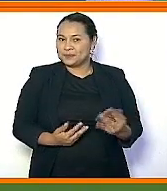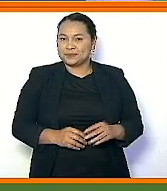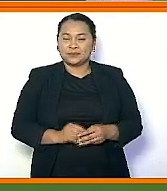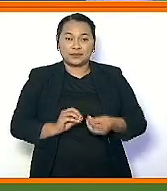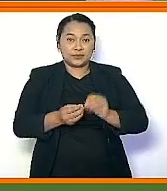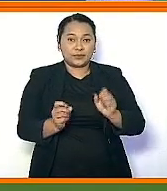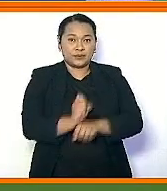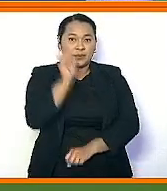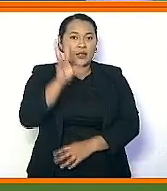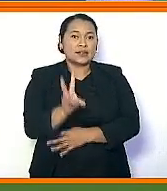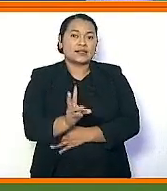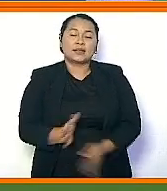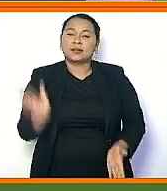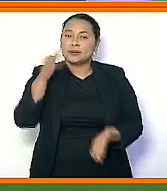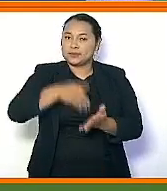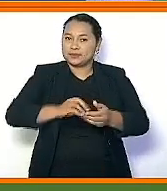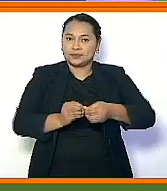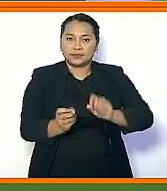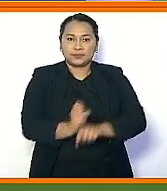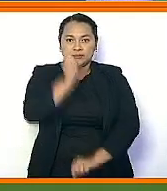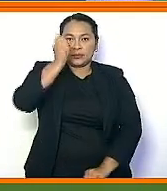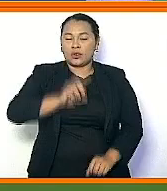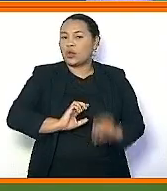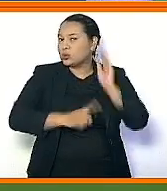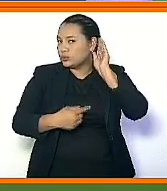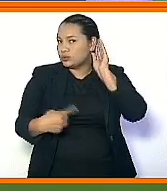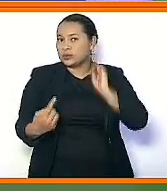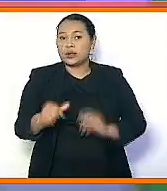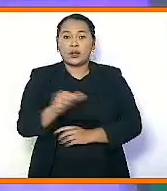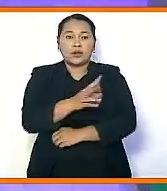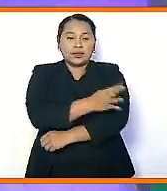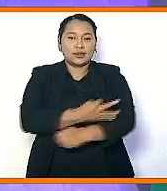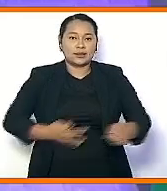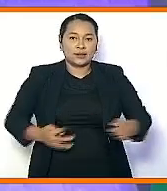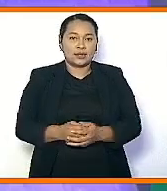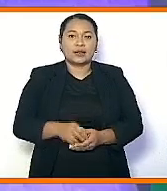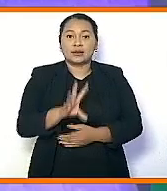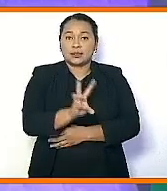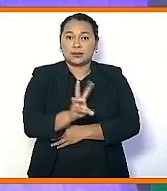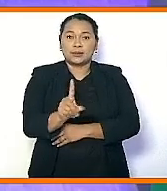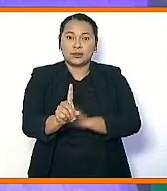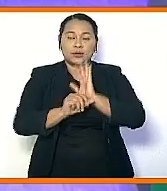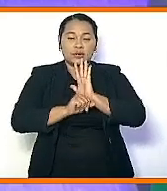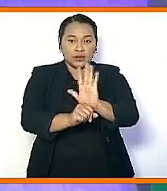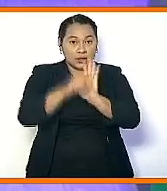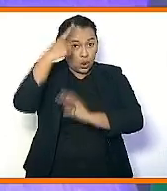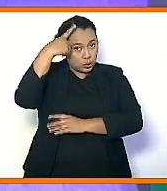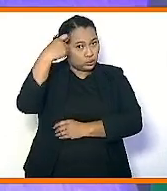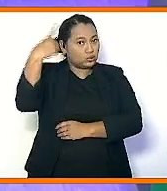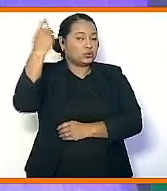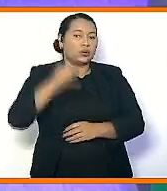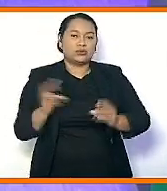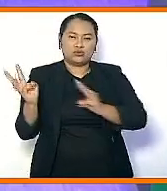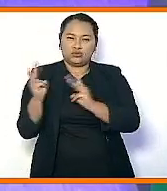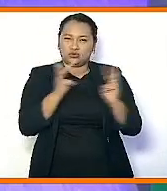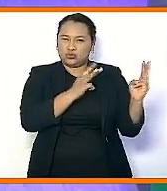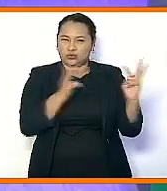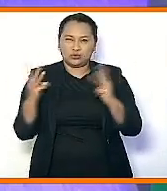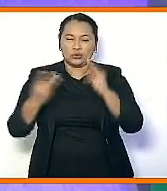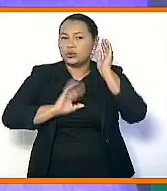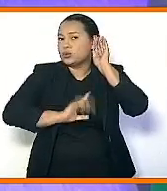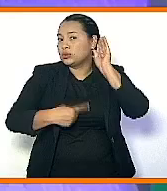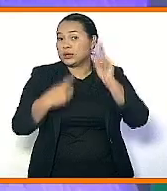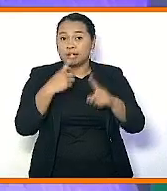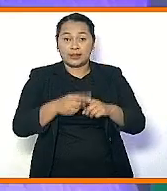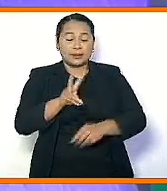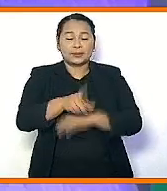El 7. Con gusto te repito los números ganadores para esta hermosa tarde. En Diaria 61 con su símbolo de sueños guerra. Para Multi X